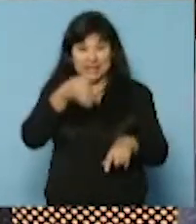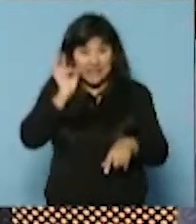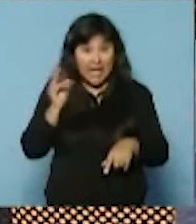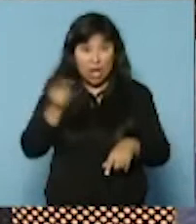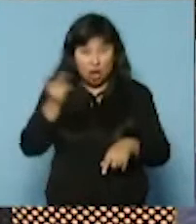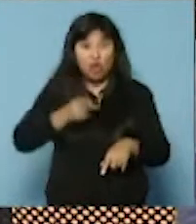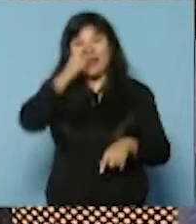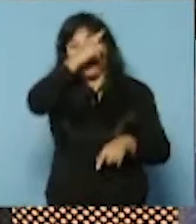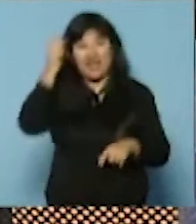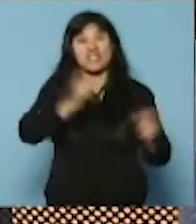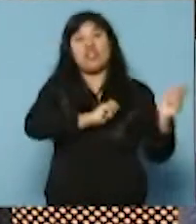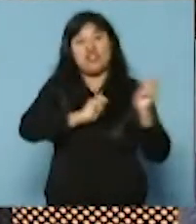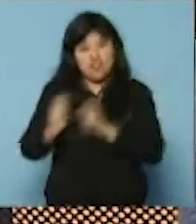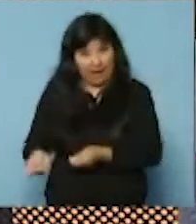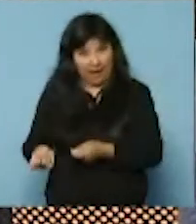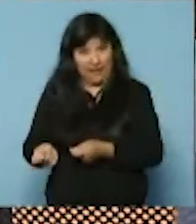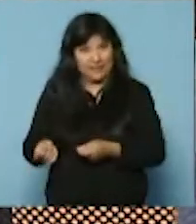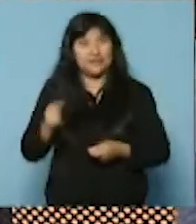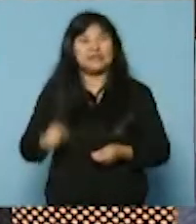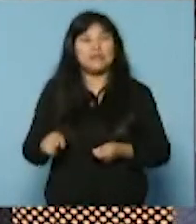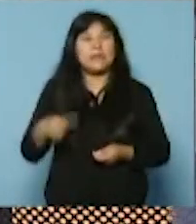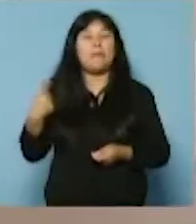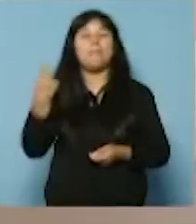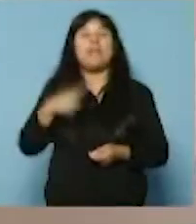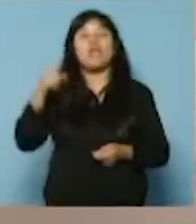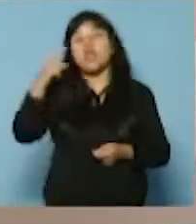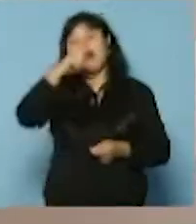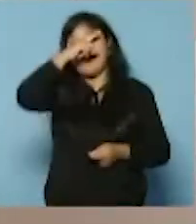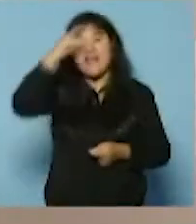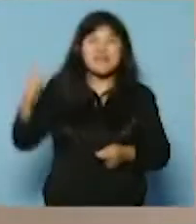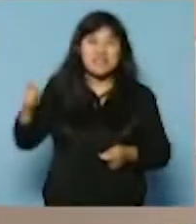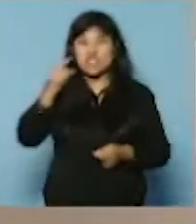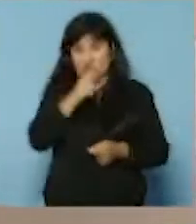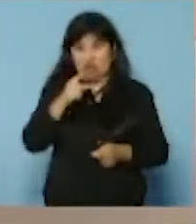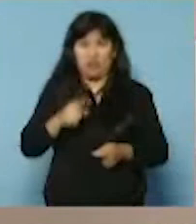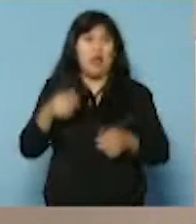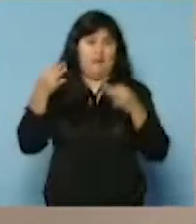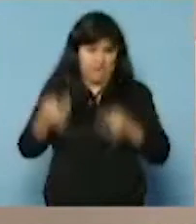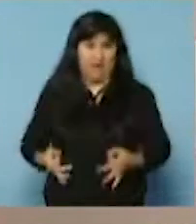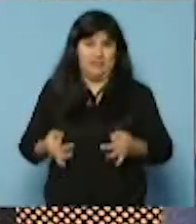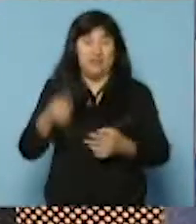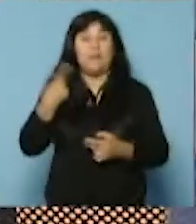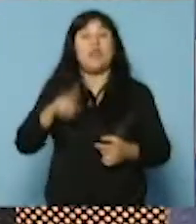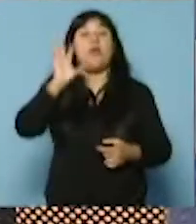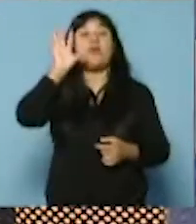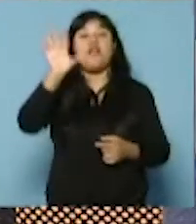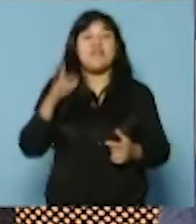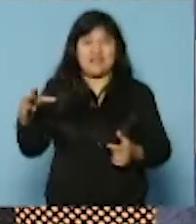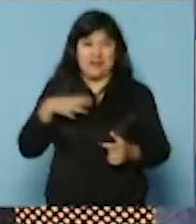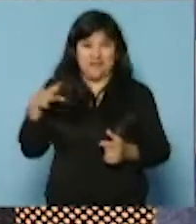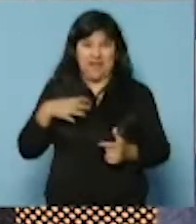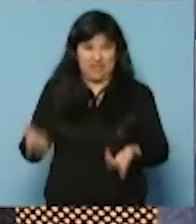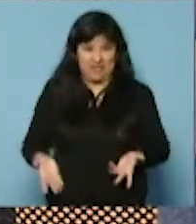chico a la comparación de la provincia pero ahora le digamos los fundamentales el almuerzo a qué hora van los chicos o los papás